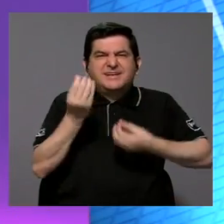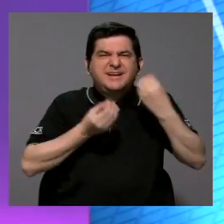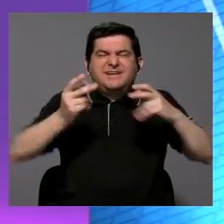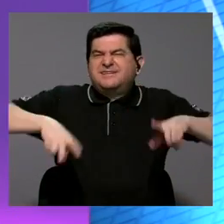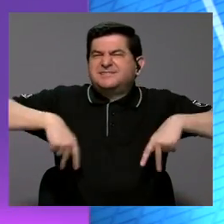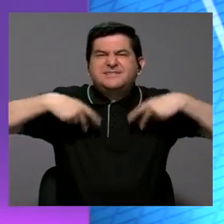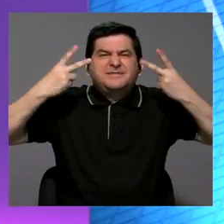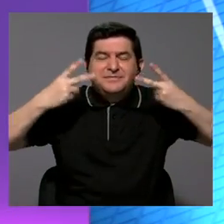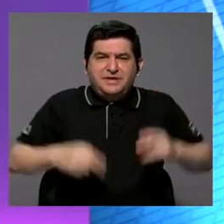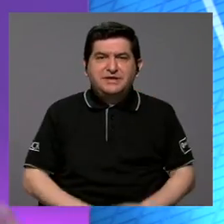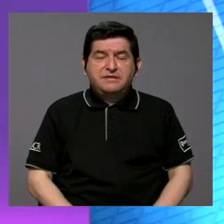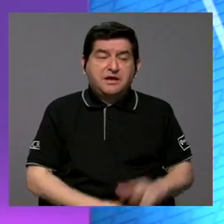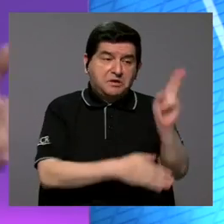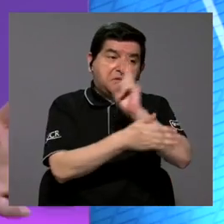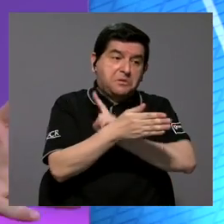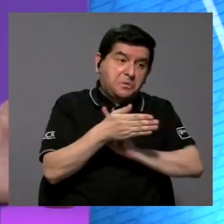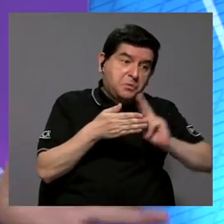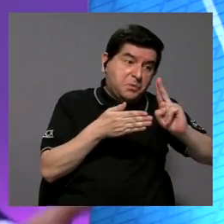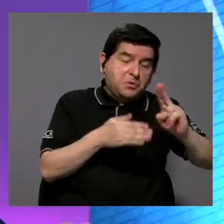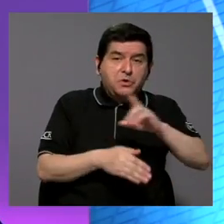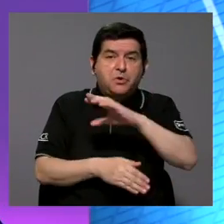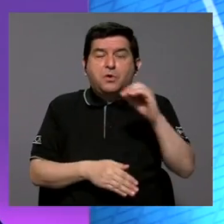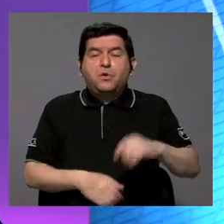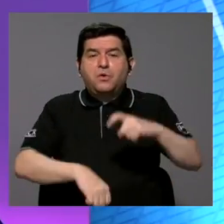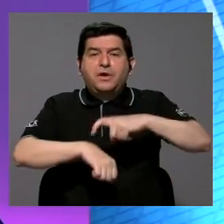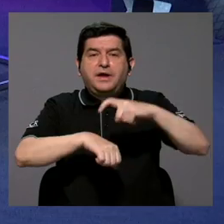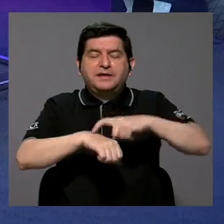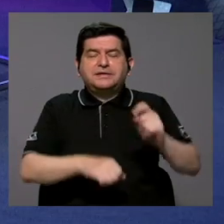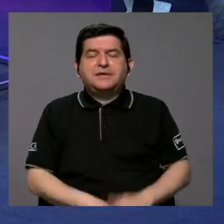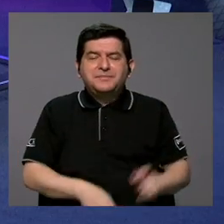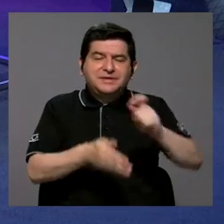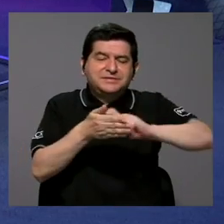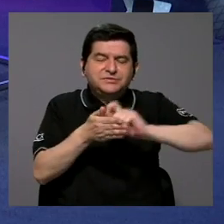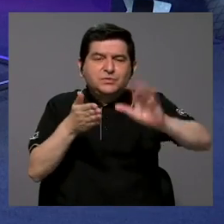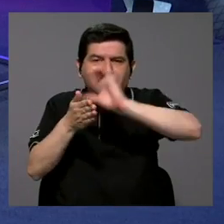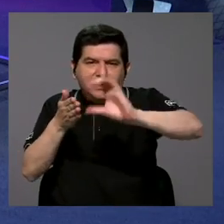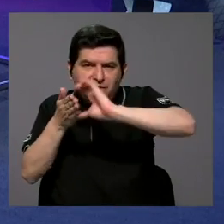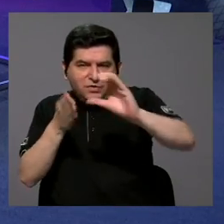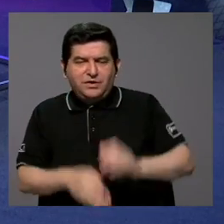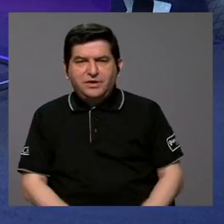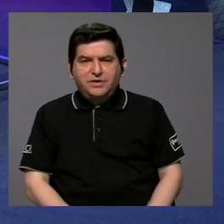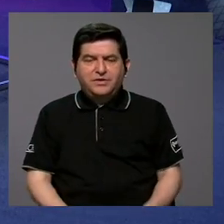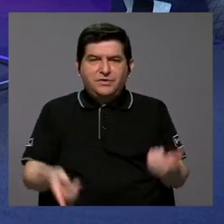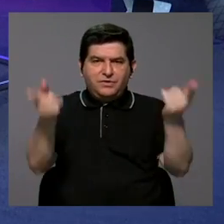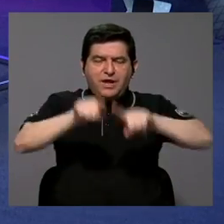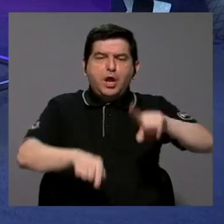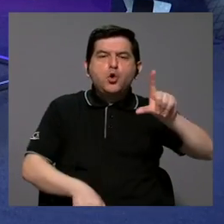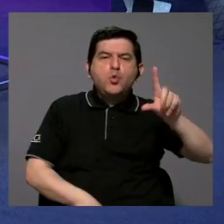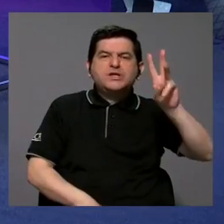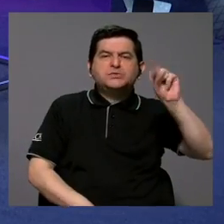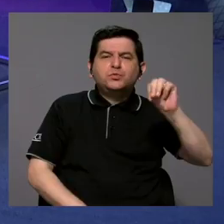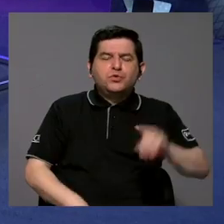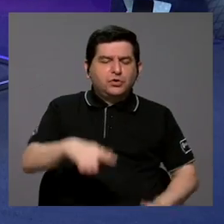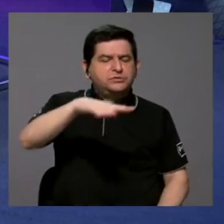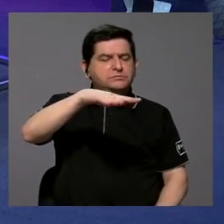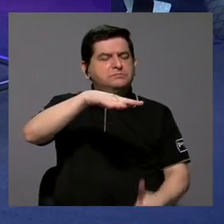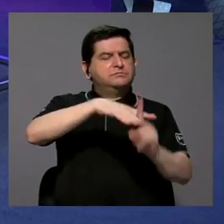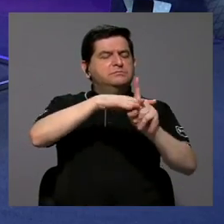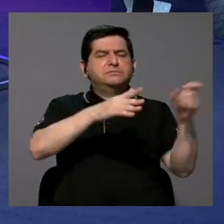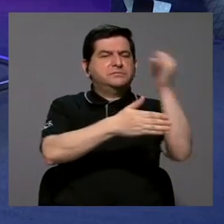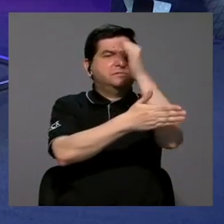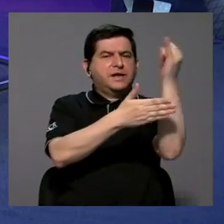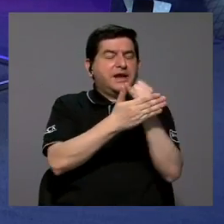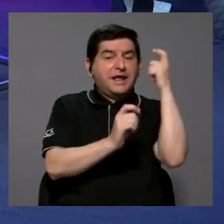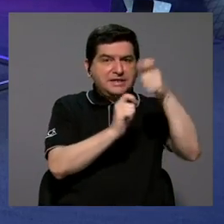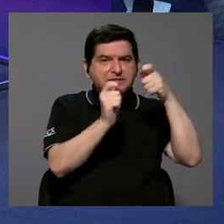vidas, llámese a nivel universitario o desde etapas de primaria y secundaria. En el caso de Luis Muñoz, ¿cómo surge el arte,